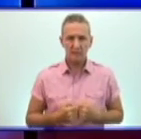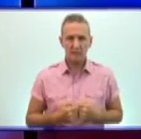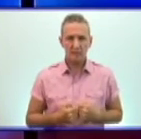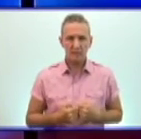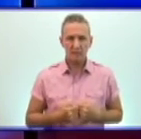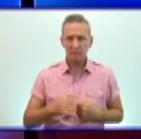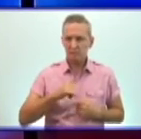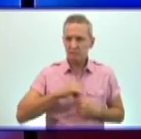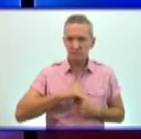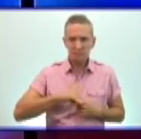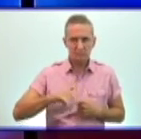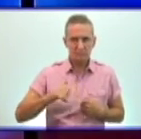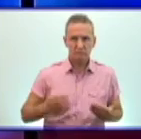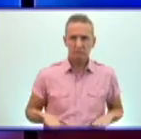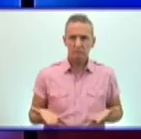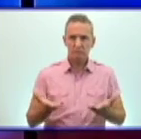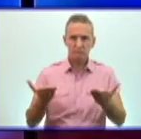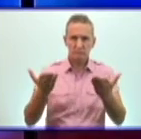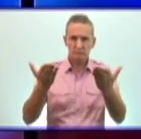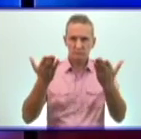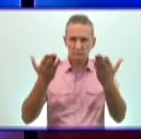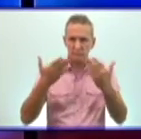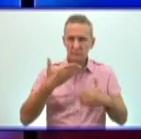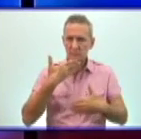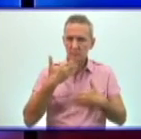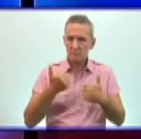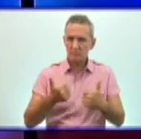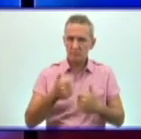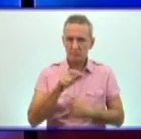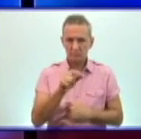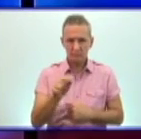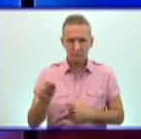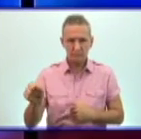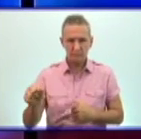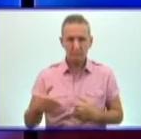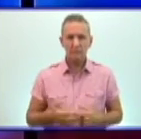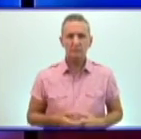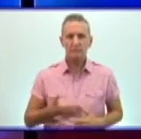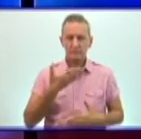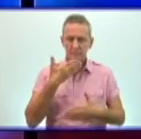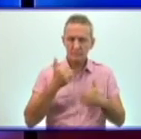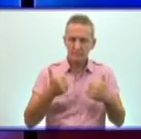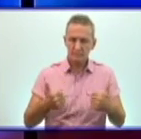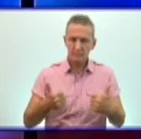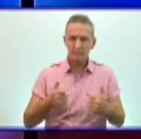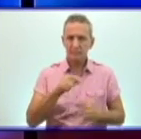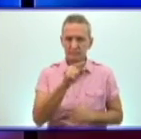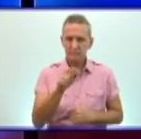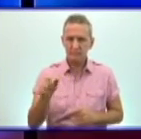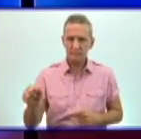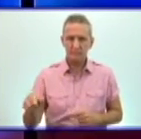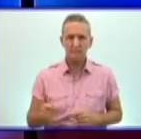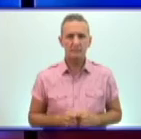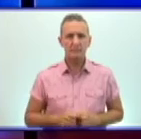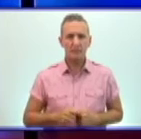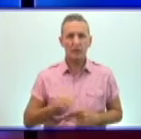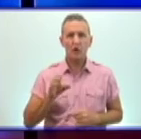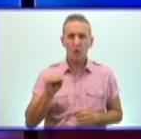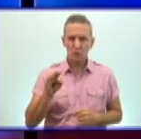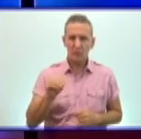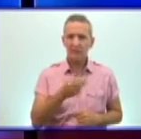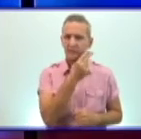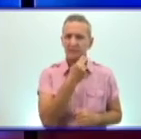límites, en el mejoramiento del ser humano, como decía Martí, mejorar al ser humano, no